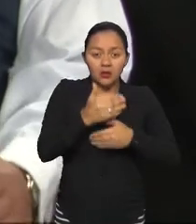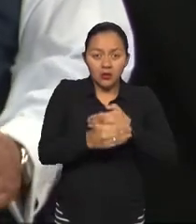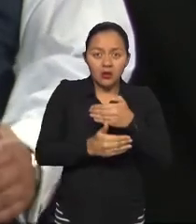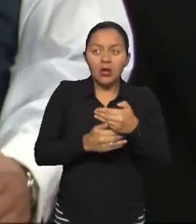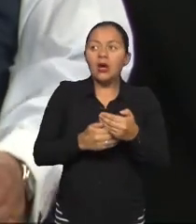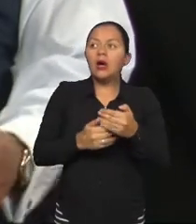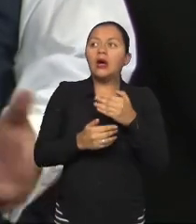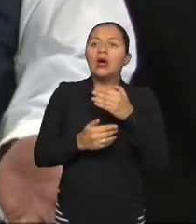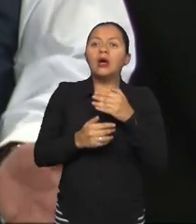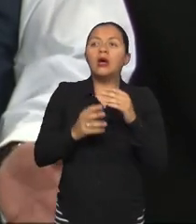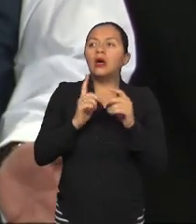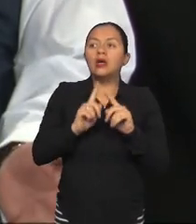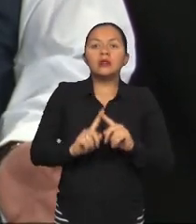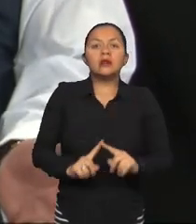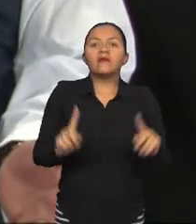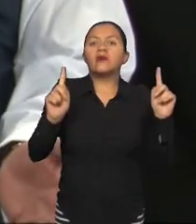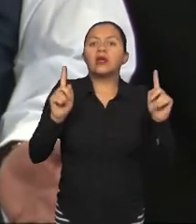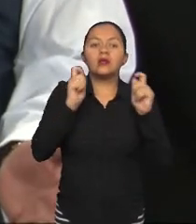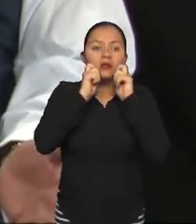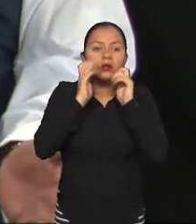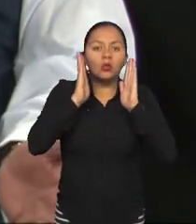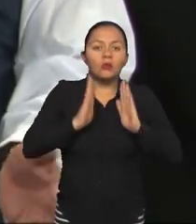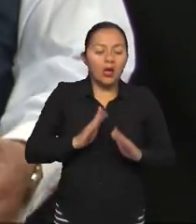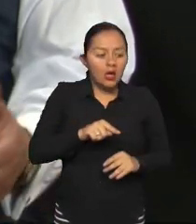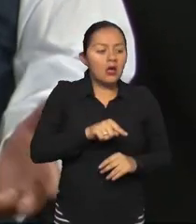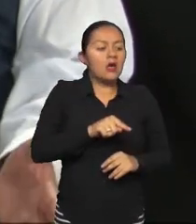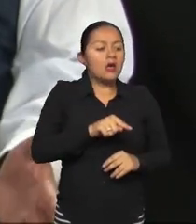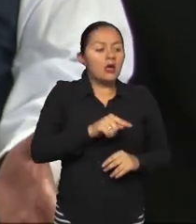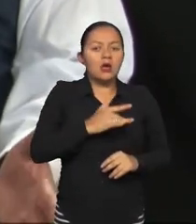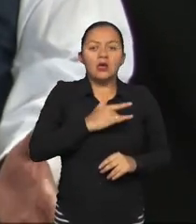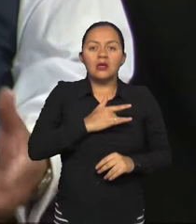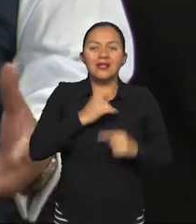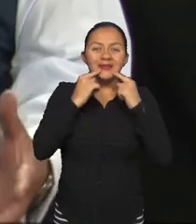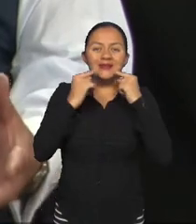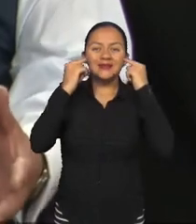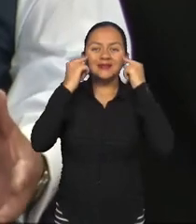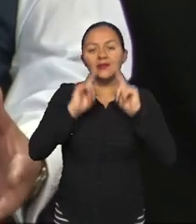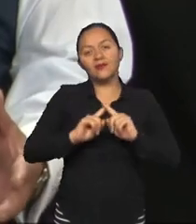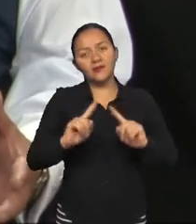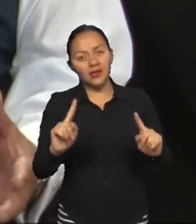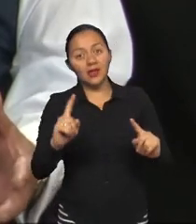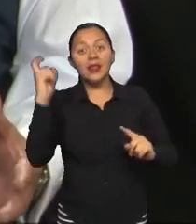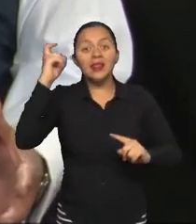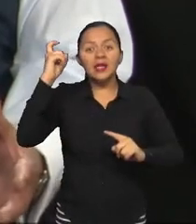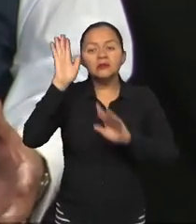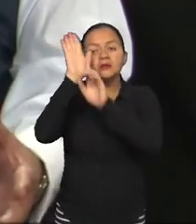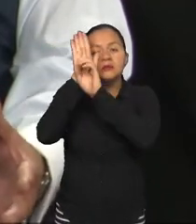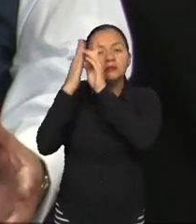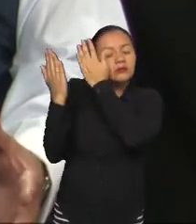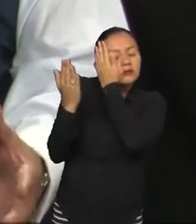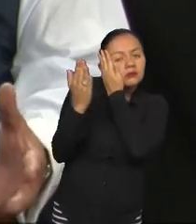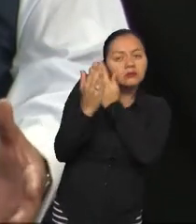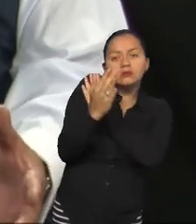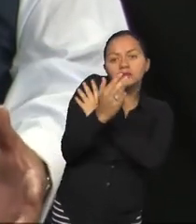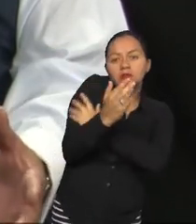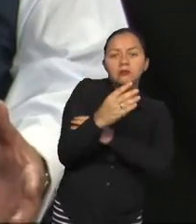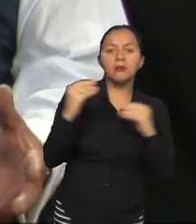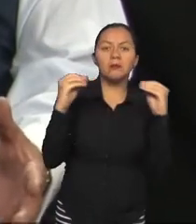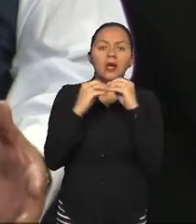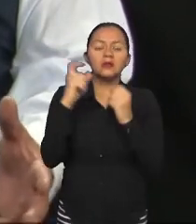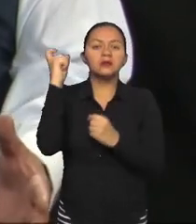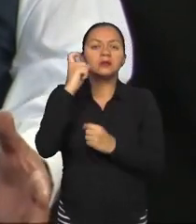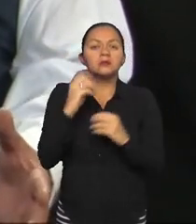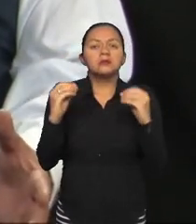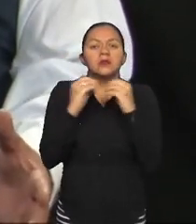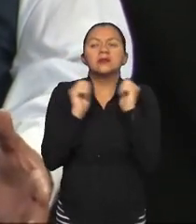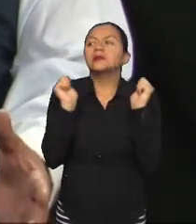ritual humano y natural. Las sonrisas, la necesidad de afecto. Y sus cuerpos buscaban